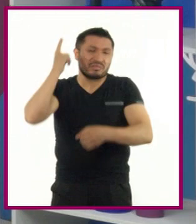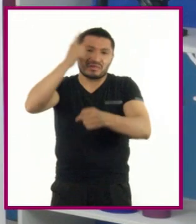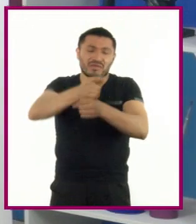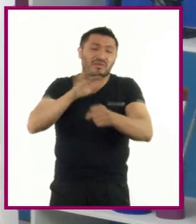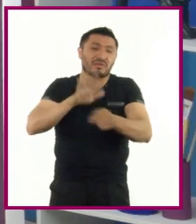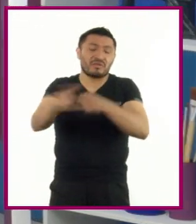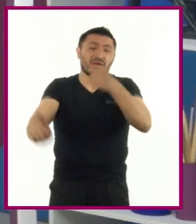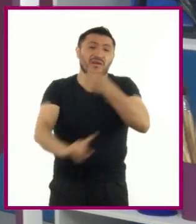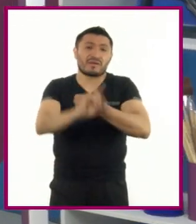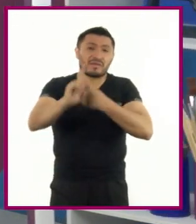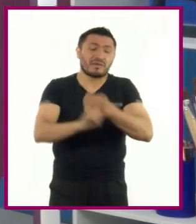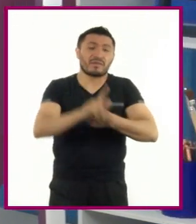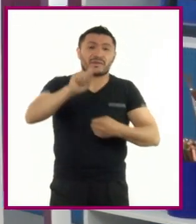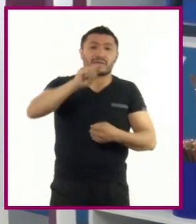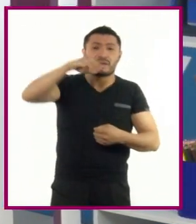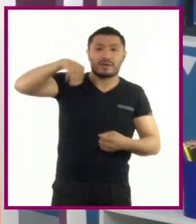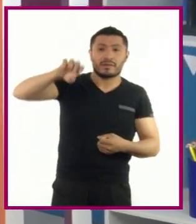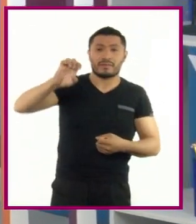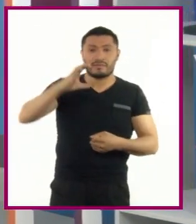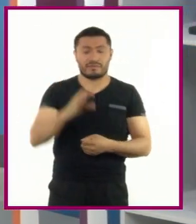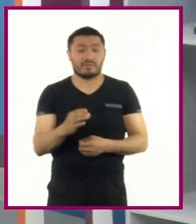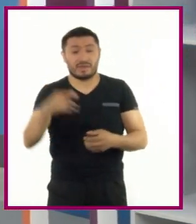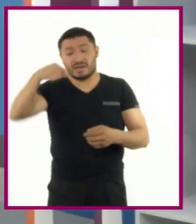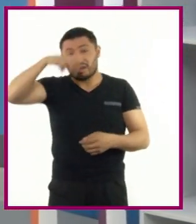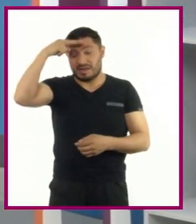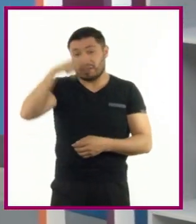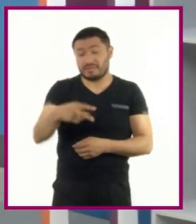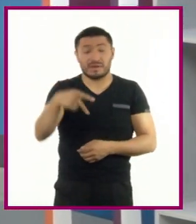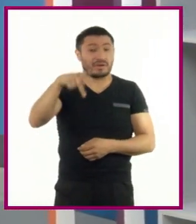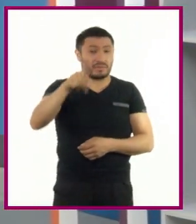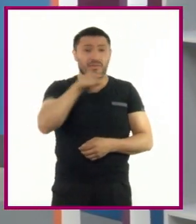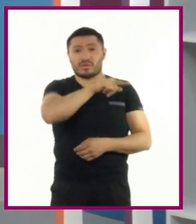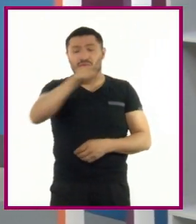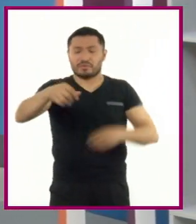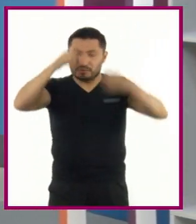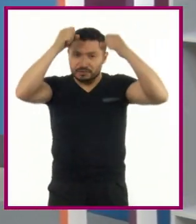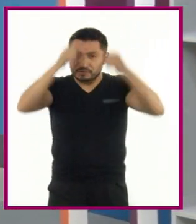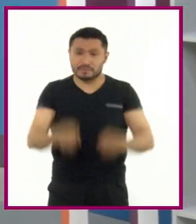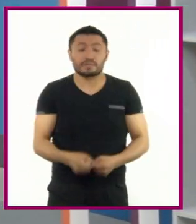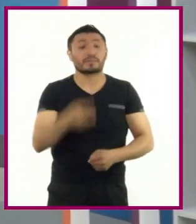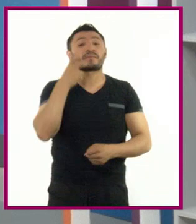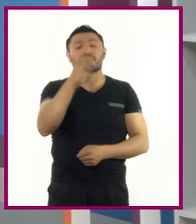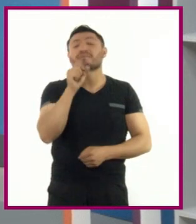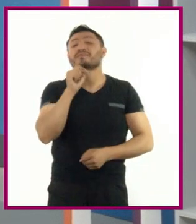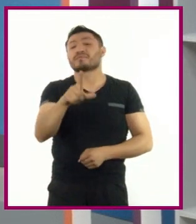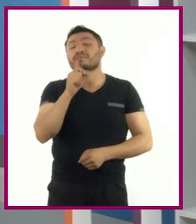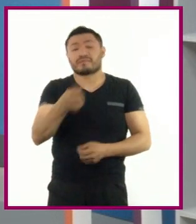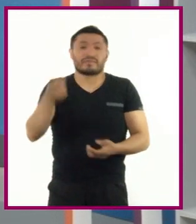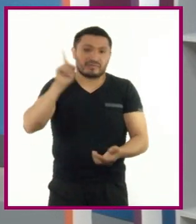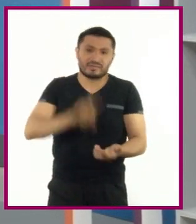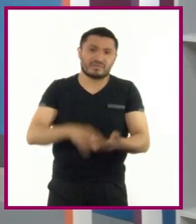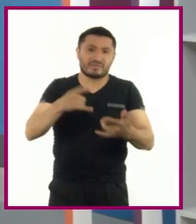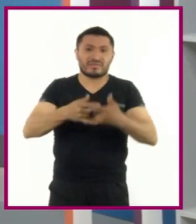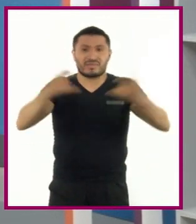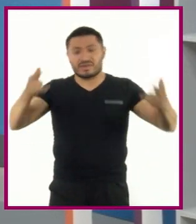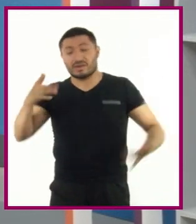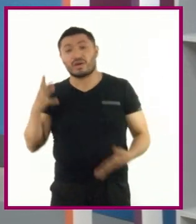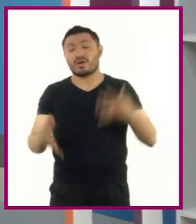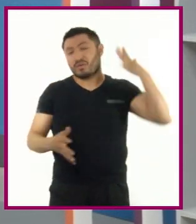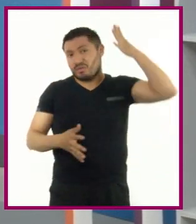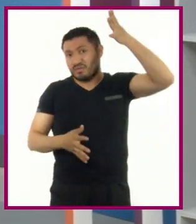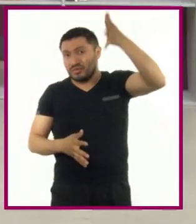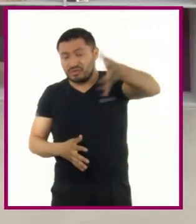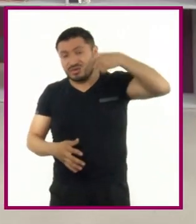las consecuencias del TEMEC en la economía mexicana, pero tengan por seguro que ello también formará parte de la historia contemporánea de